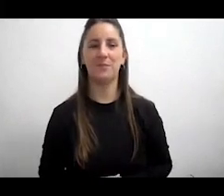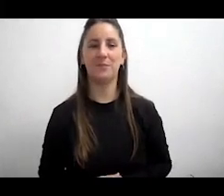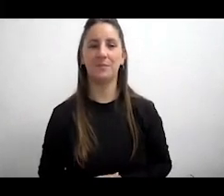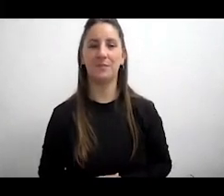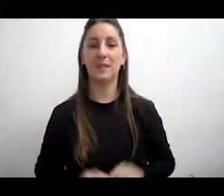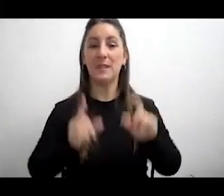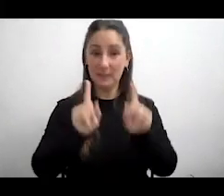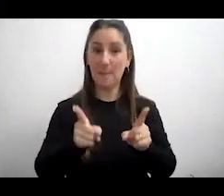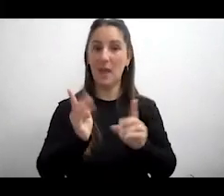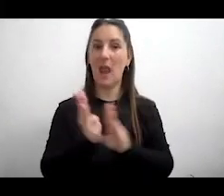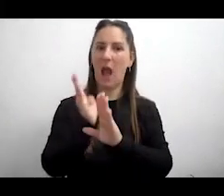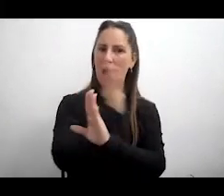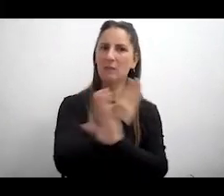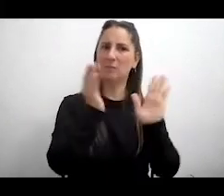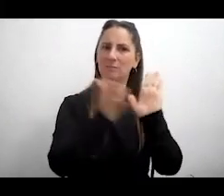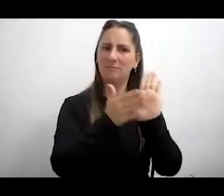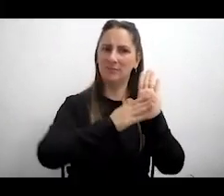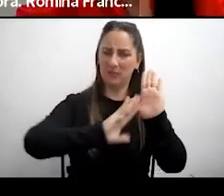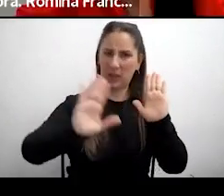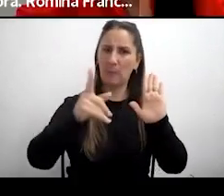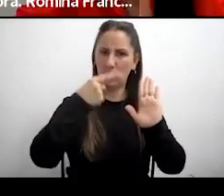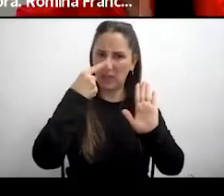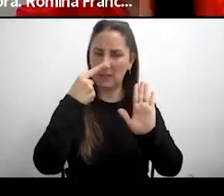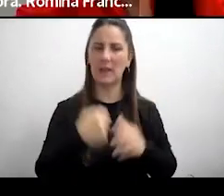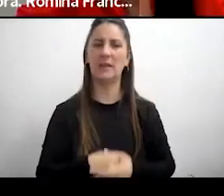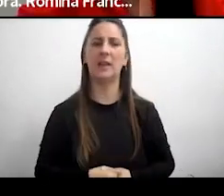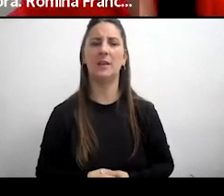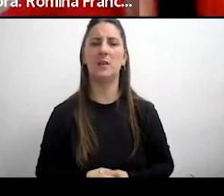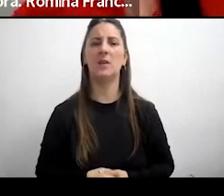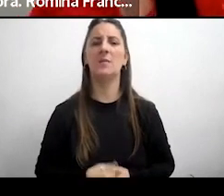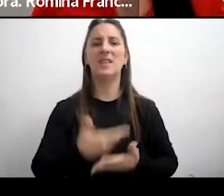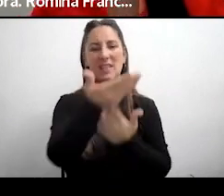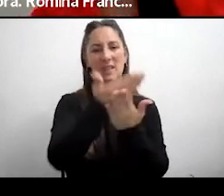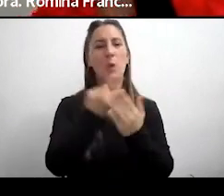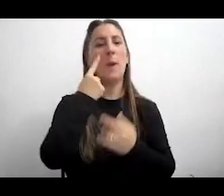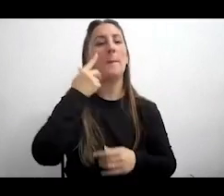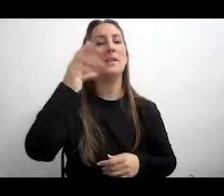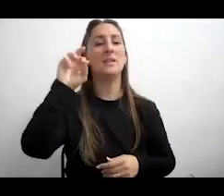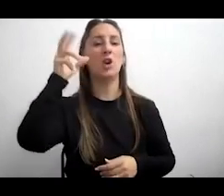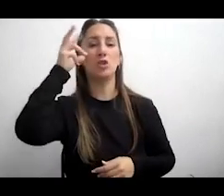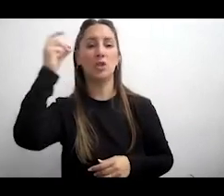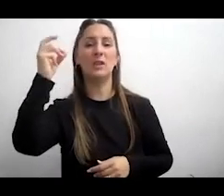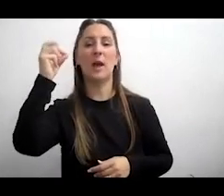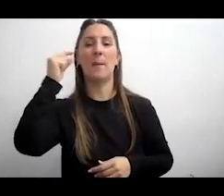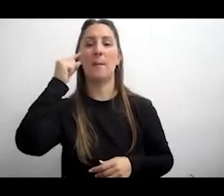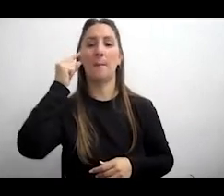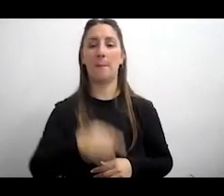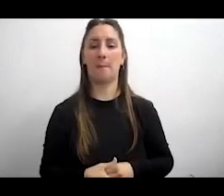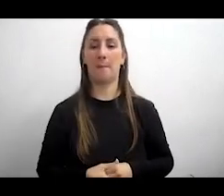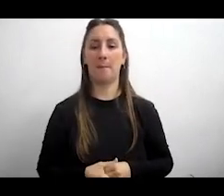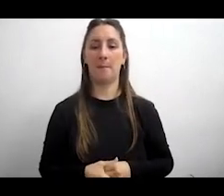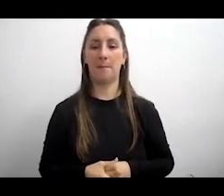un antecedente anterior, que también es muy interesante, es la circular 1080. Esto no tenés que, David, no podés,